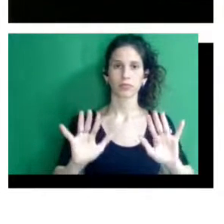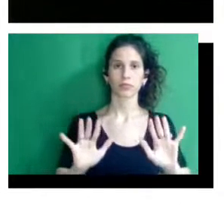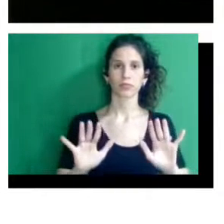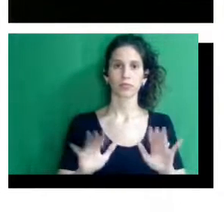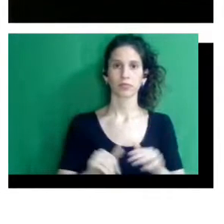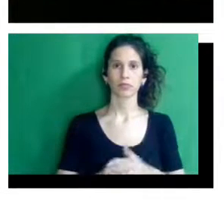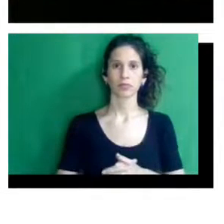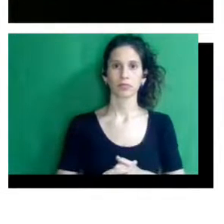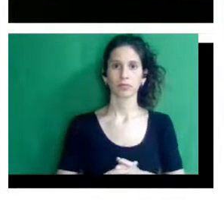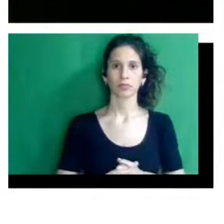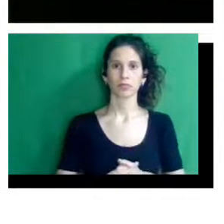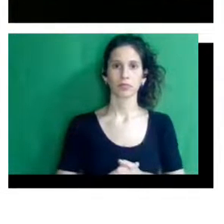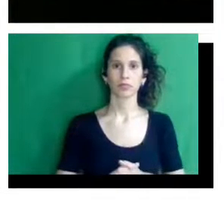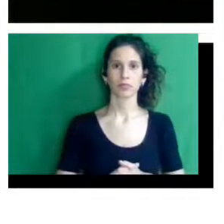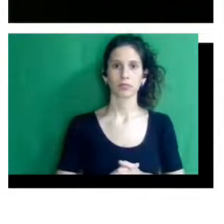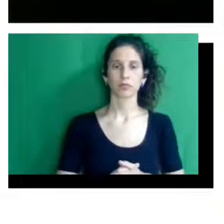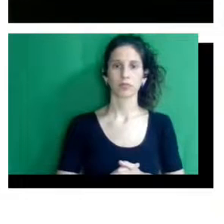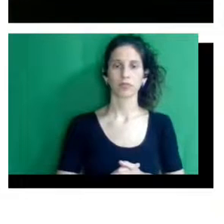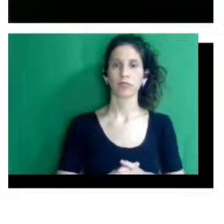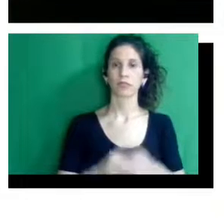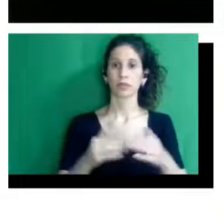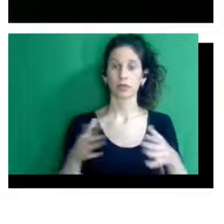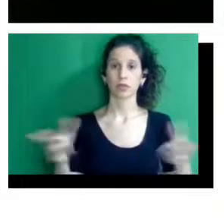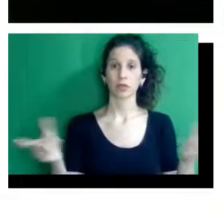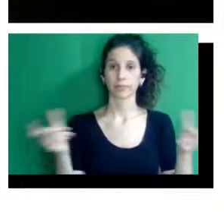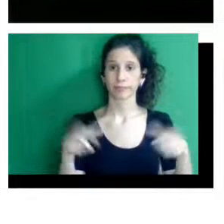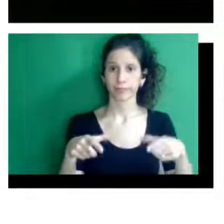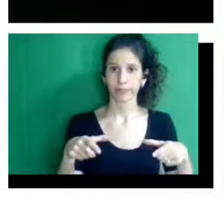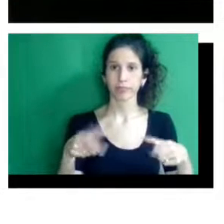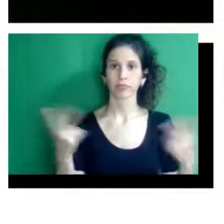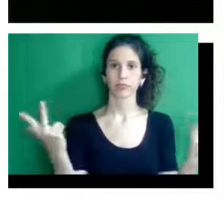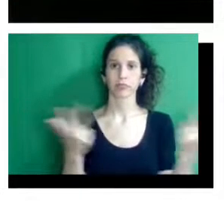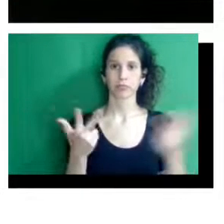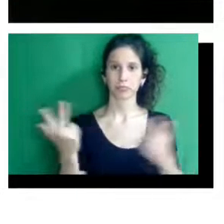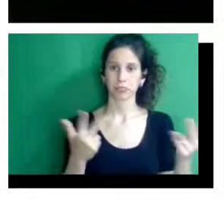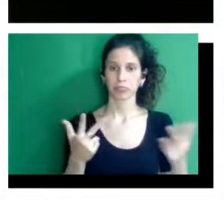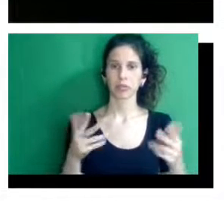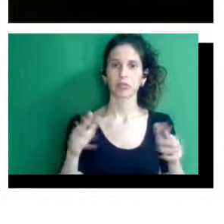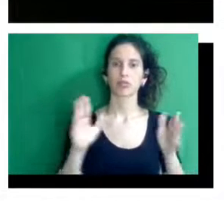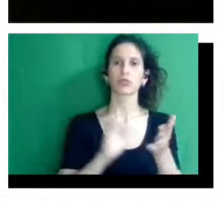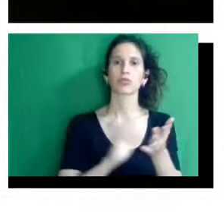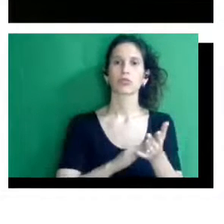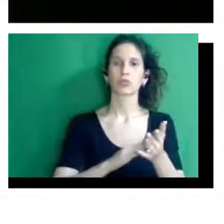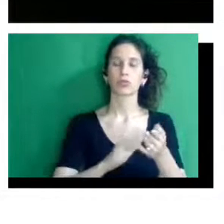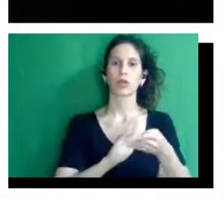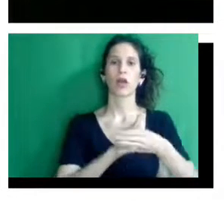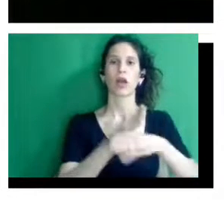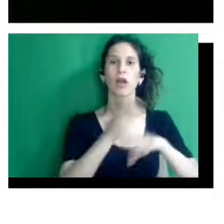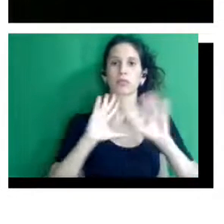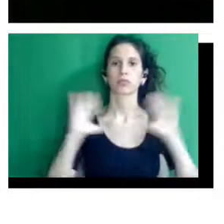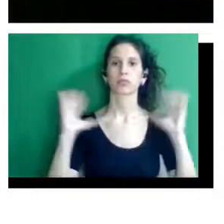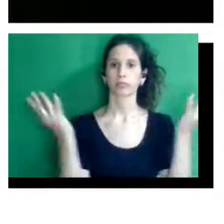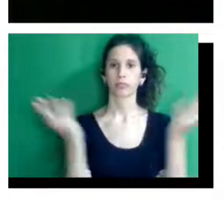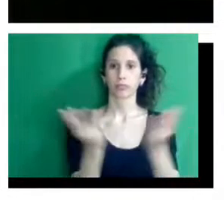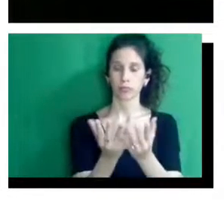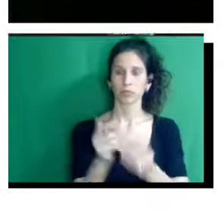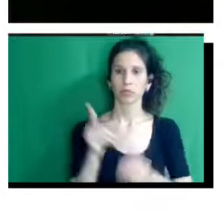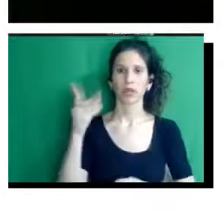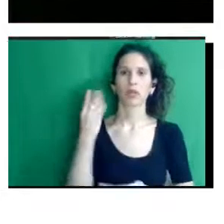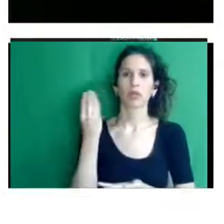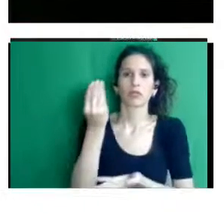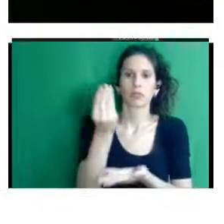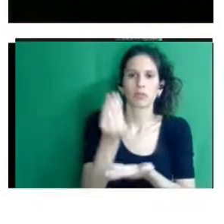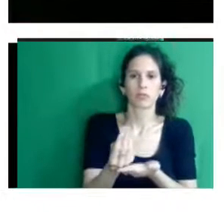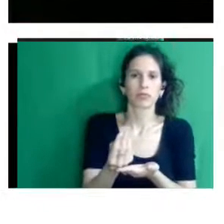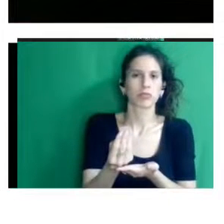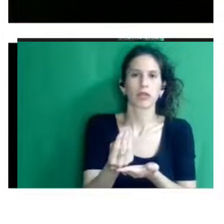A este conversatorio de accesibilidad universal. Como representante de la red